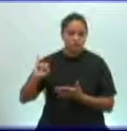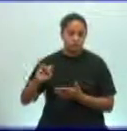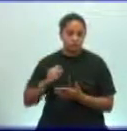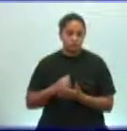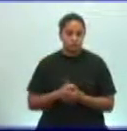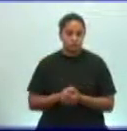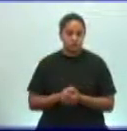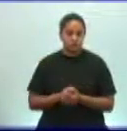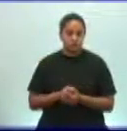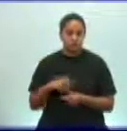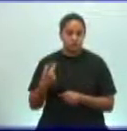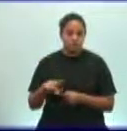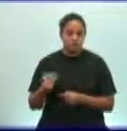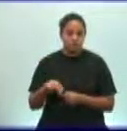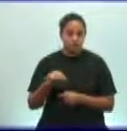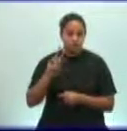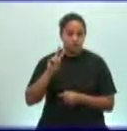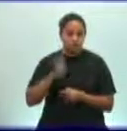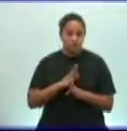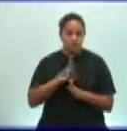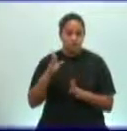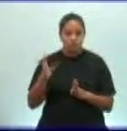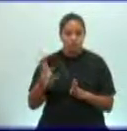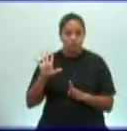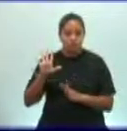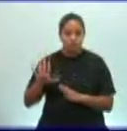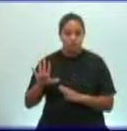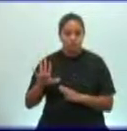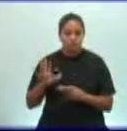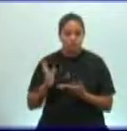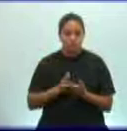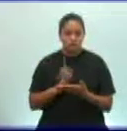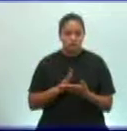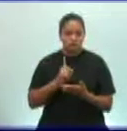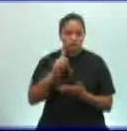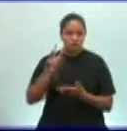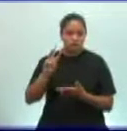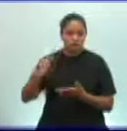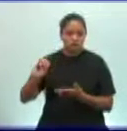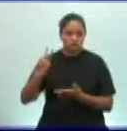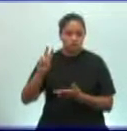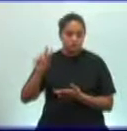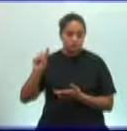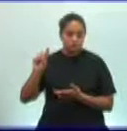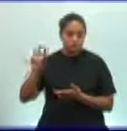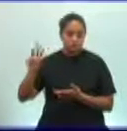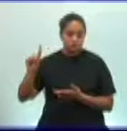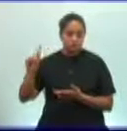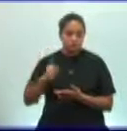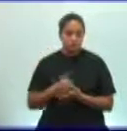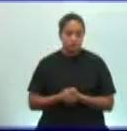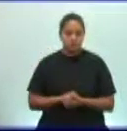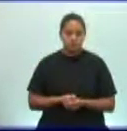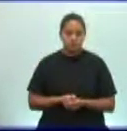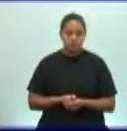5. Tomemos nota para una vez finalizado el encuentro puedan realizar estas actividades.